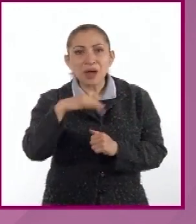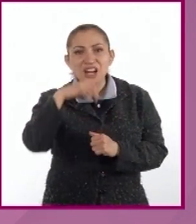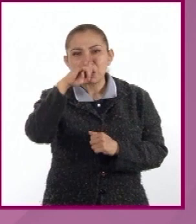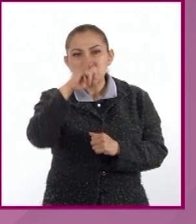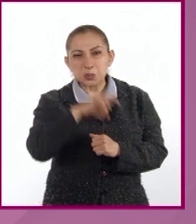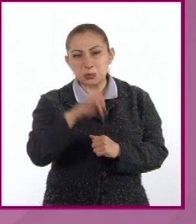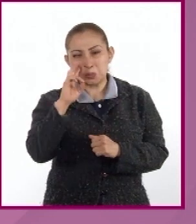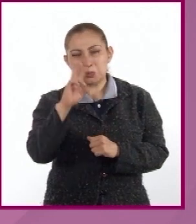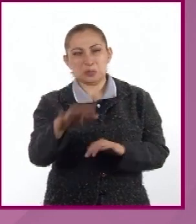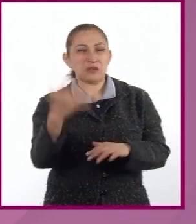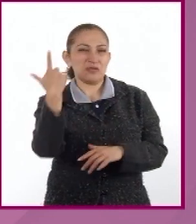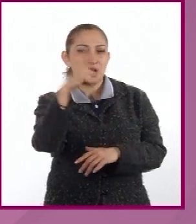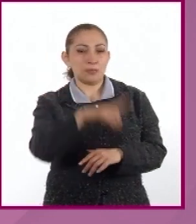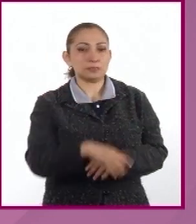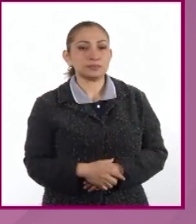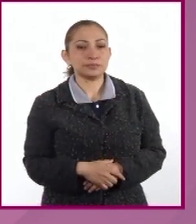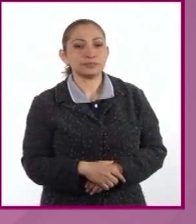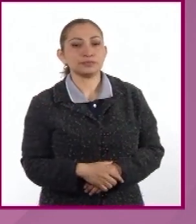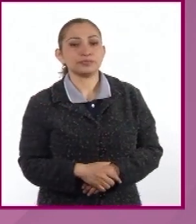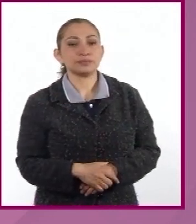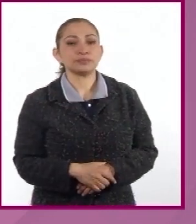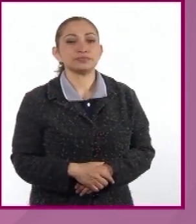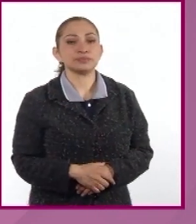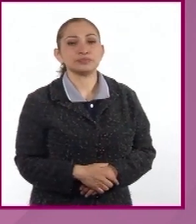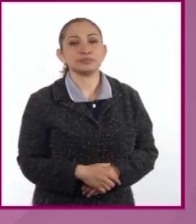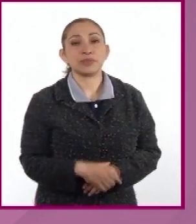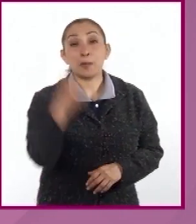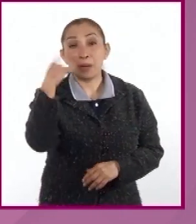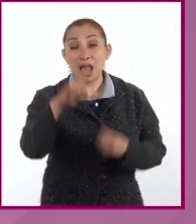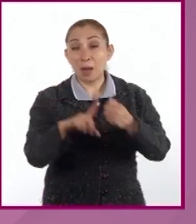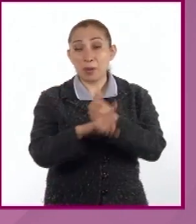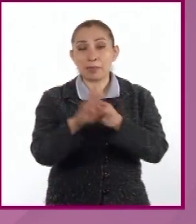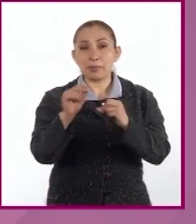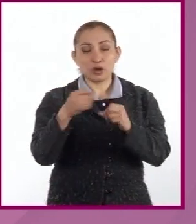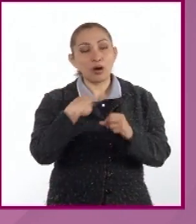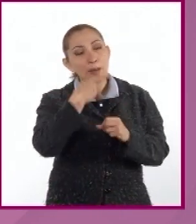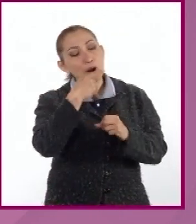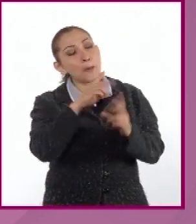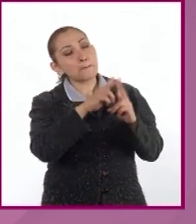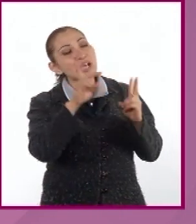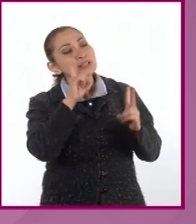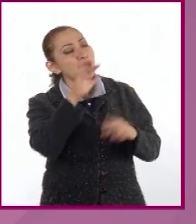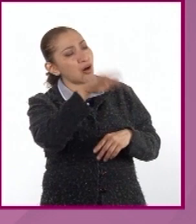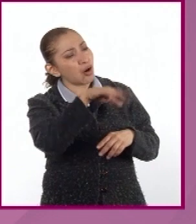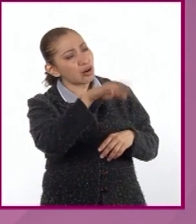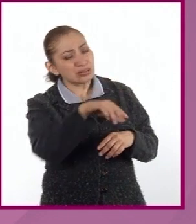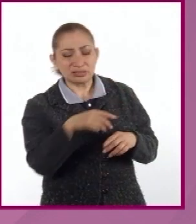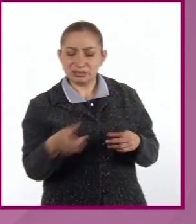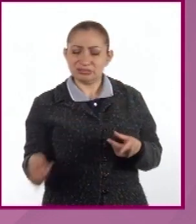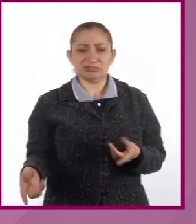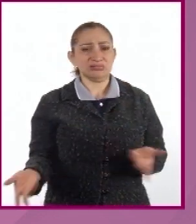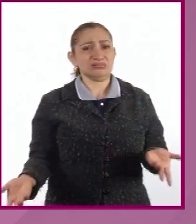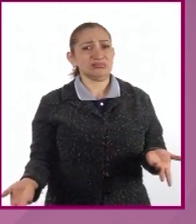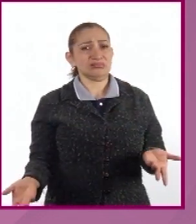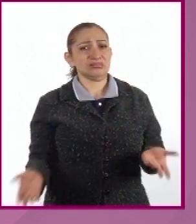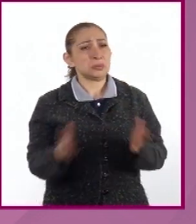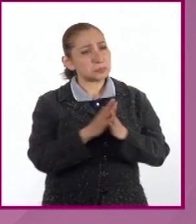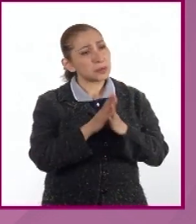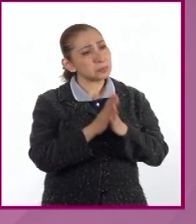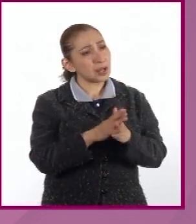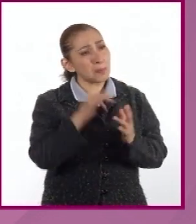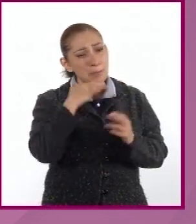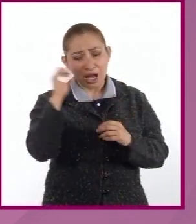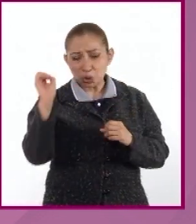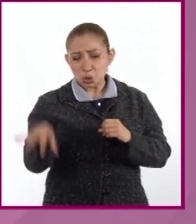y mal aspecto. Y para no entrar en conflicto hablo con mis vecinas y les digo que por favor no